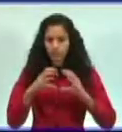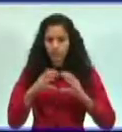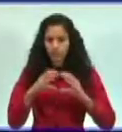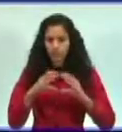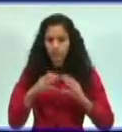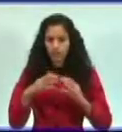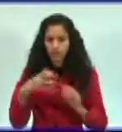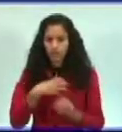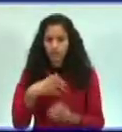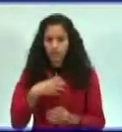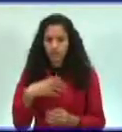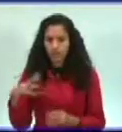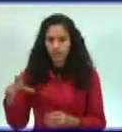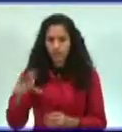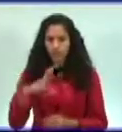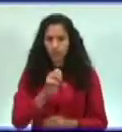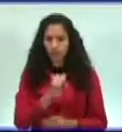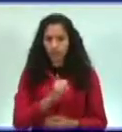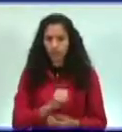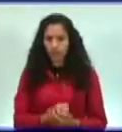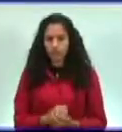círculos tenemos en total?